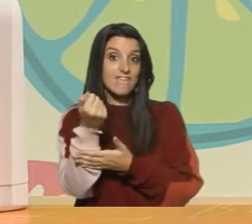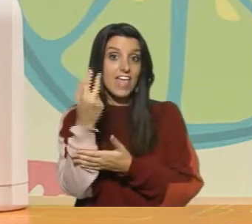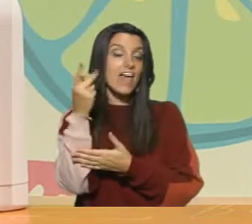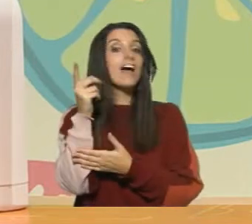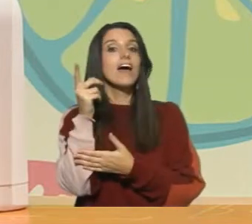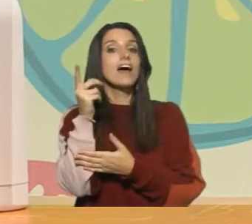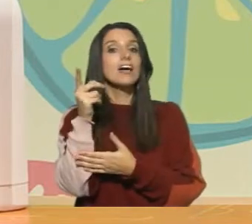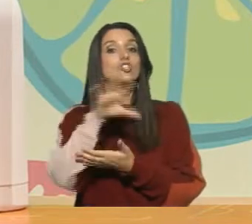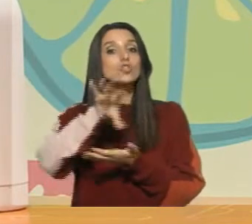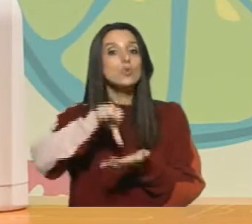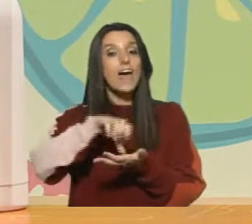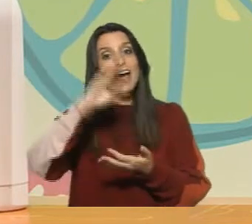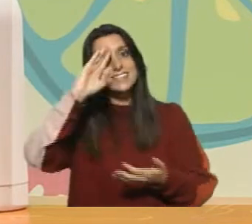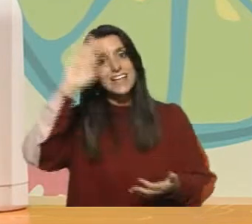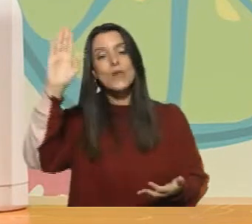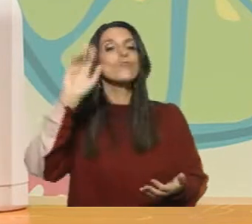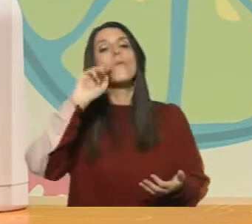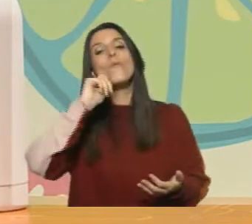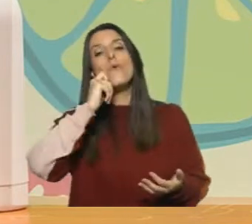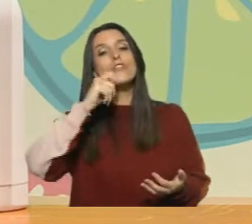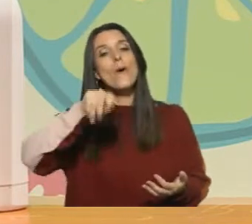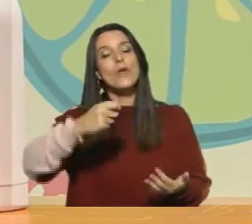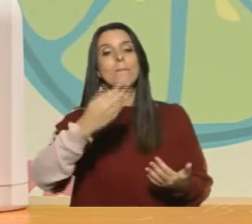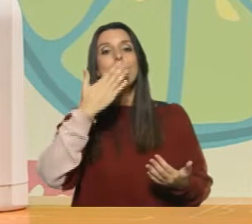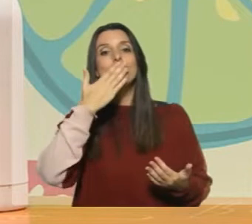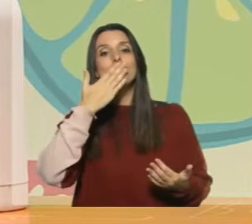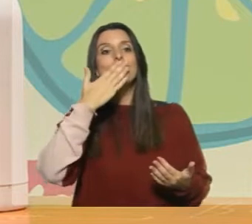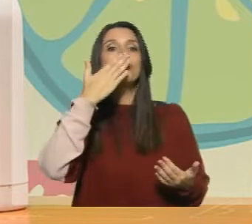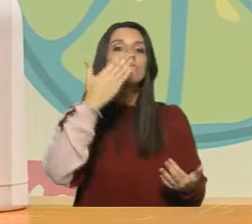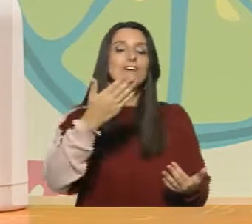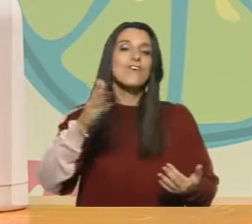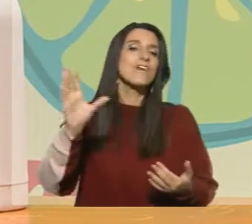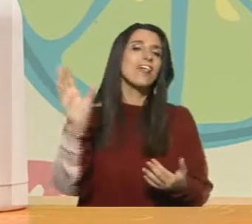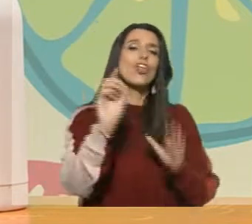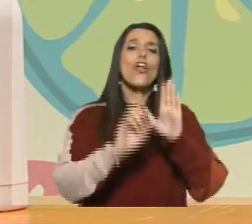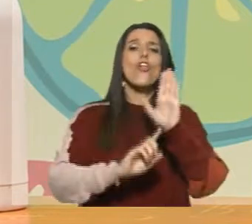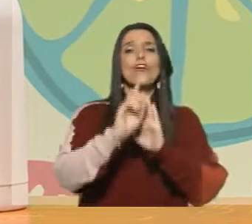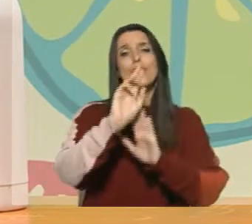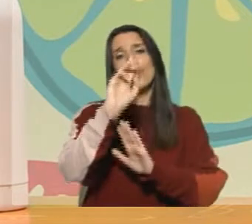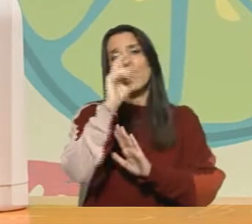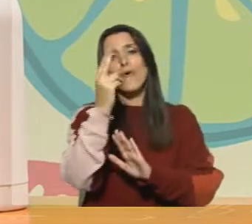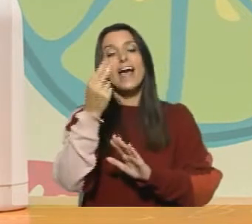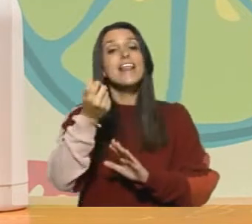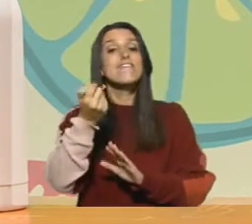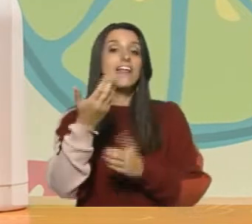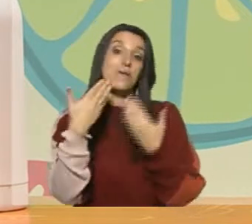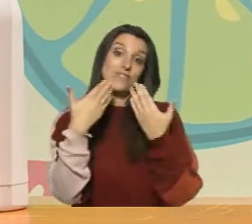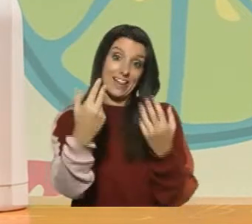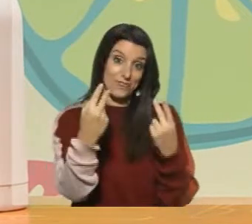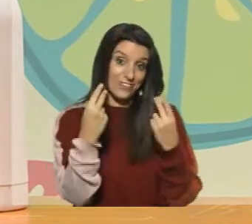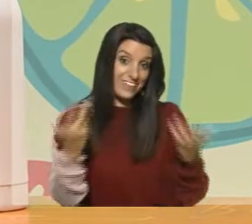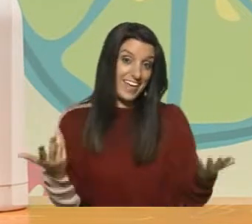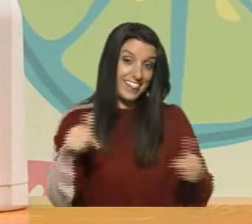Rivera, Ciudad. Saludos y muy lindo el programa. Un beso grande entonces para todo el norte de nuestro país, para Rivera, y gracias por acompañarnos